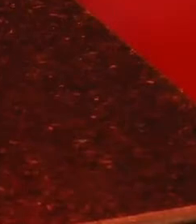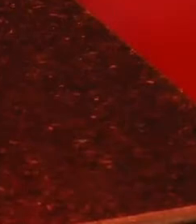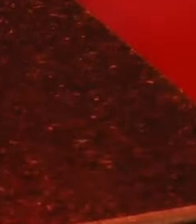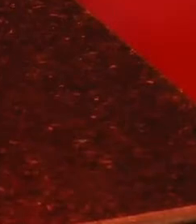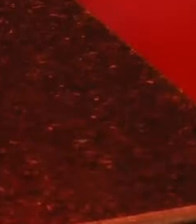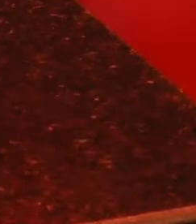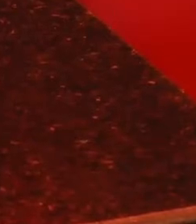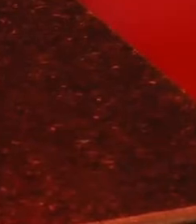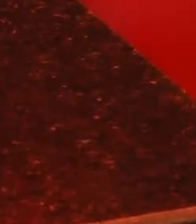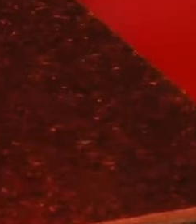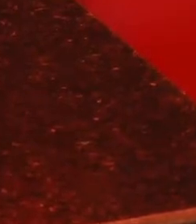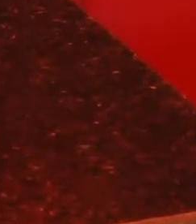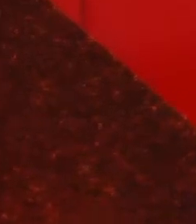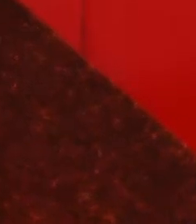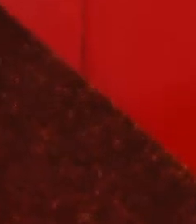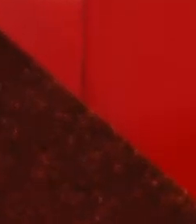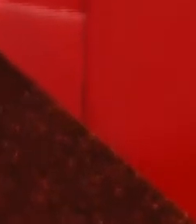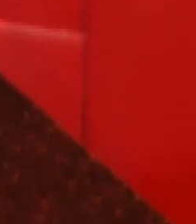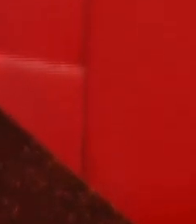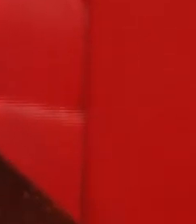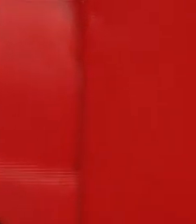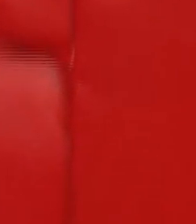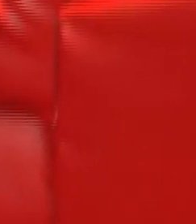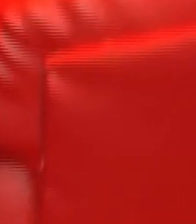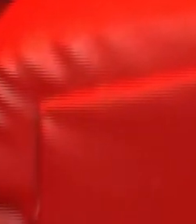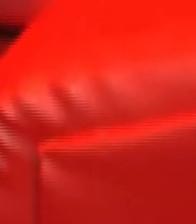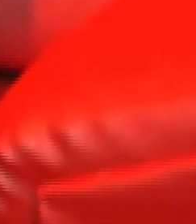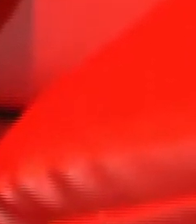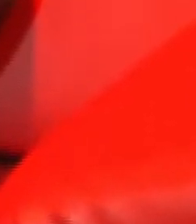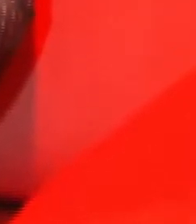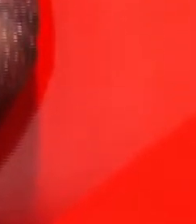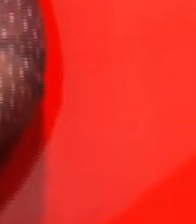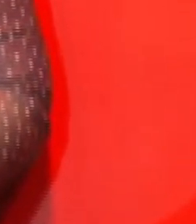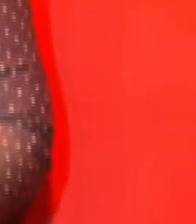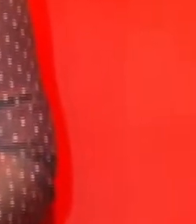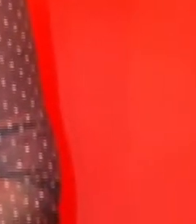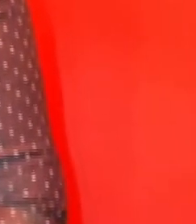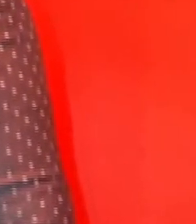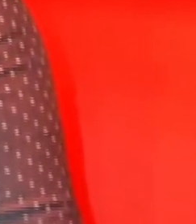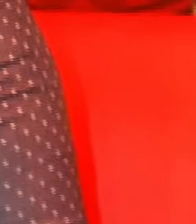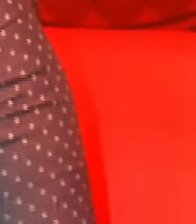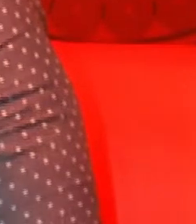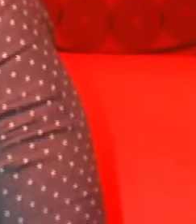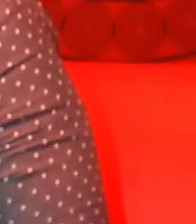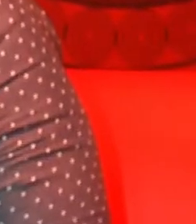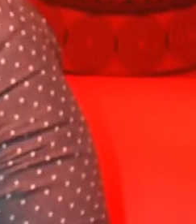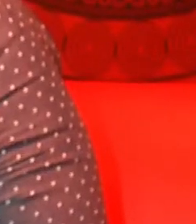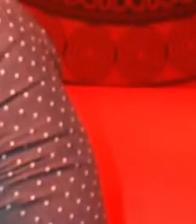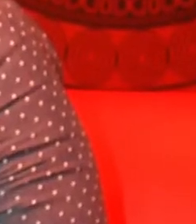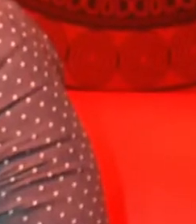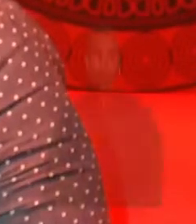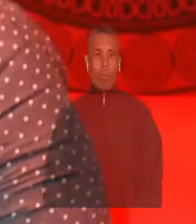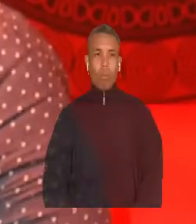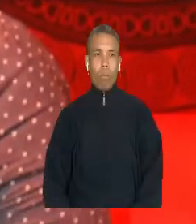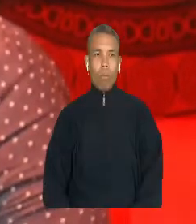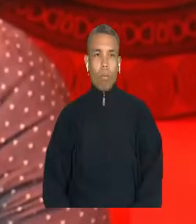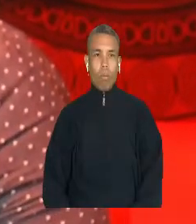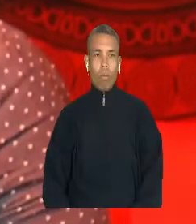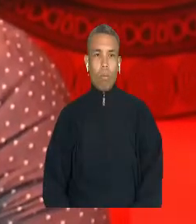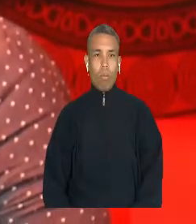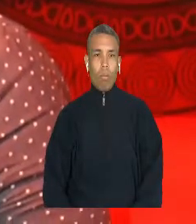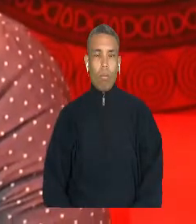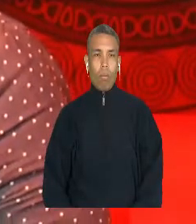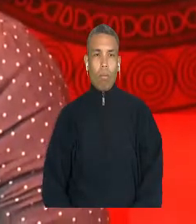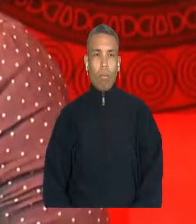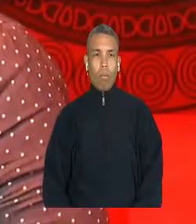Bueno, y continuamos aquí en casa desde la cervecería, en estos momentos con un artista de Barranca Bermeja. Él es Oscar